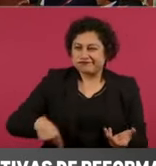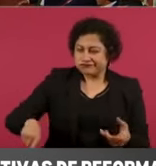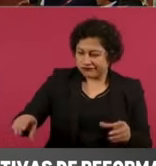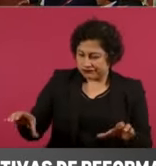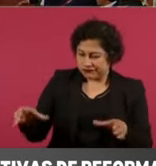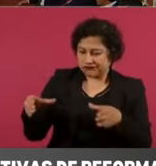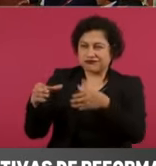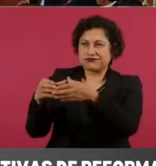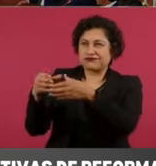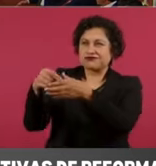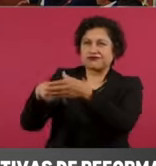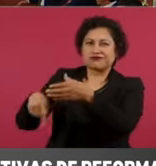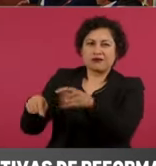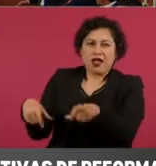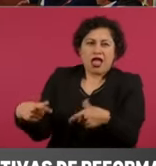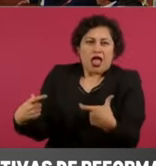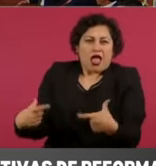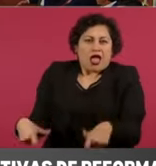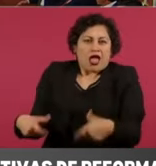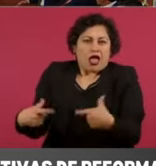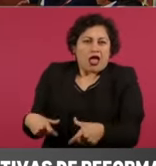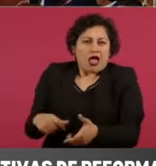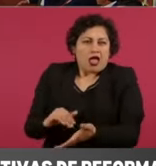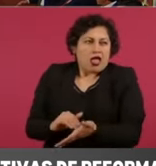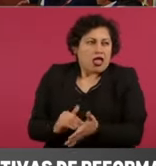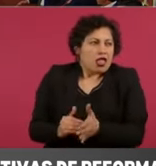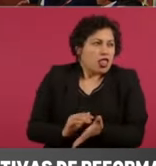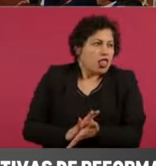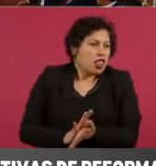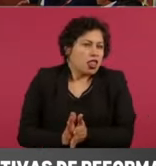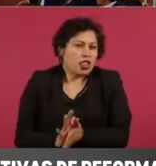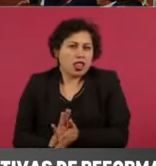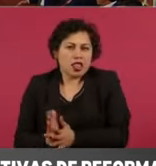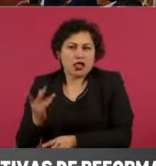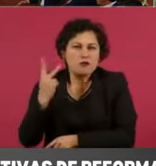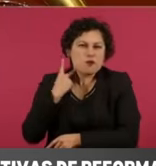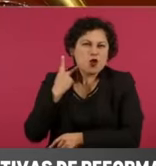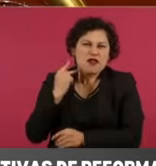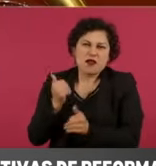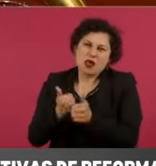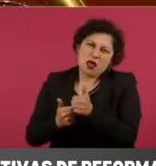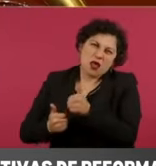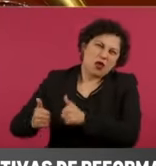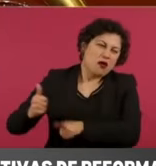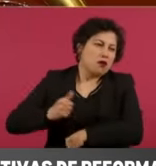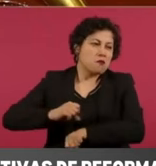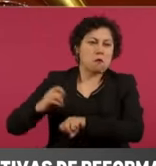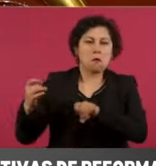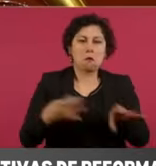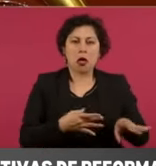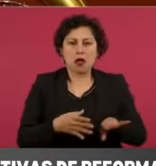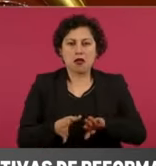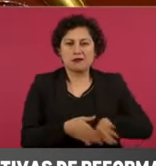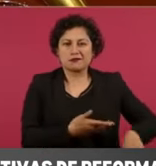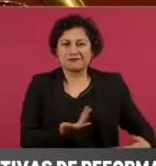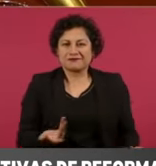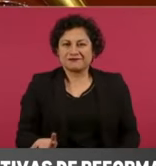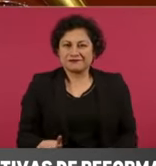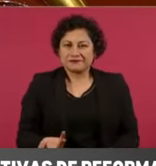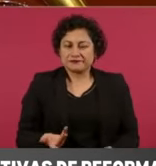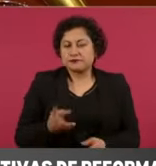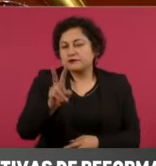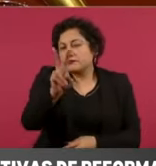poder económico y político. No hace falta argumentar mucho